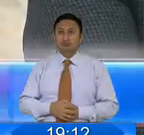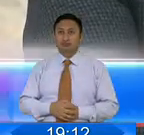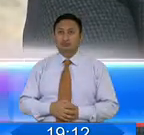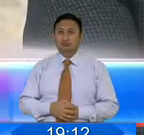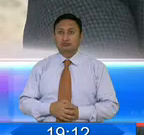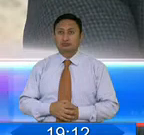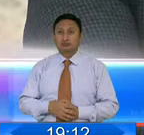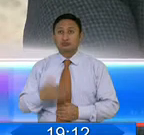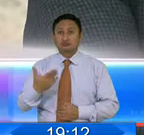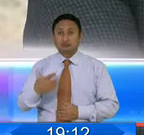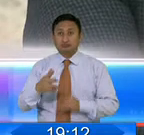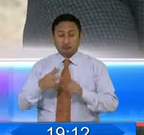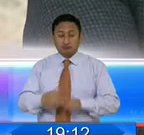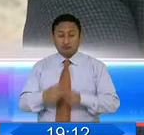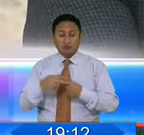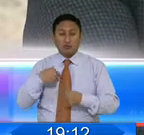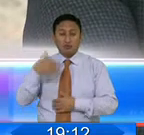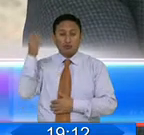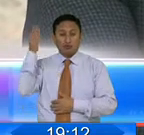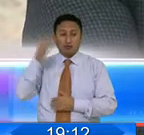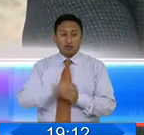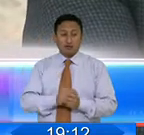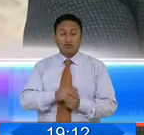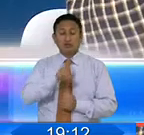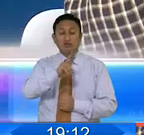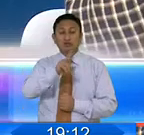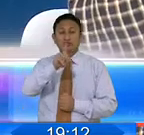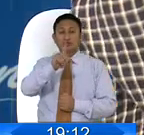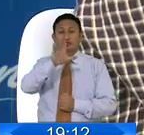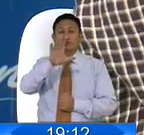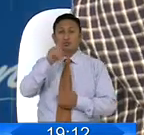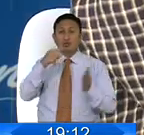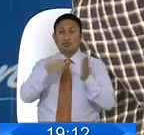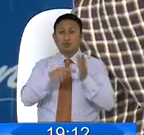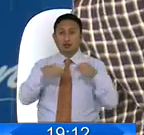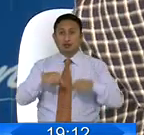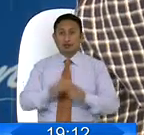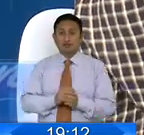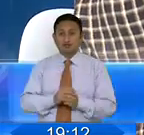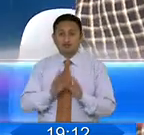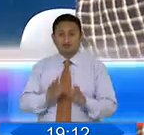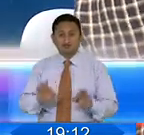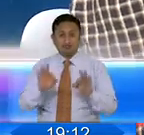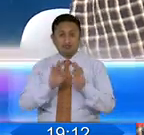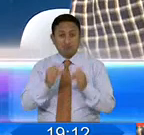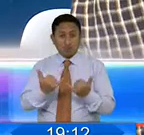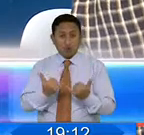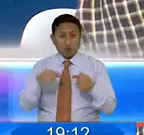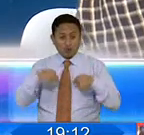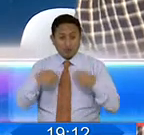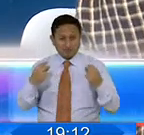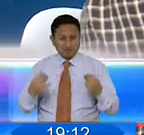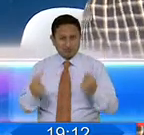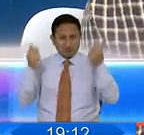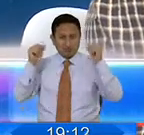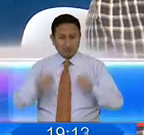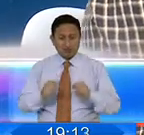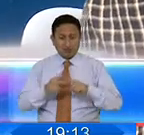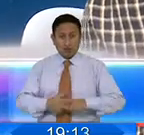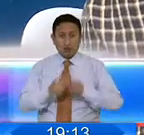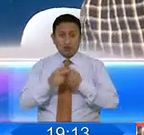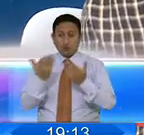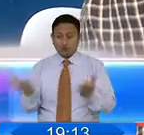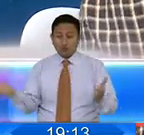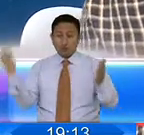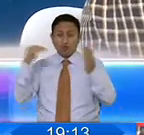nuestros maestros, que son aproximadamente 215.000. El día de hoy es importantísimo porque podemos acelerar. Ya empezamos el plan de